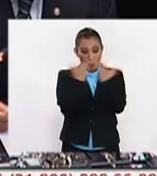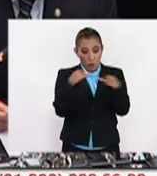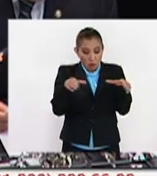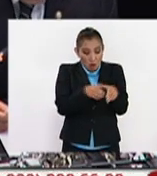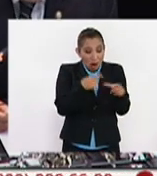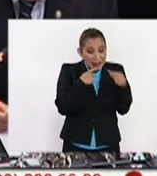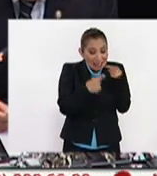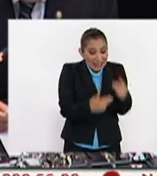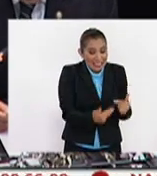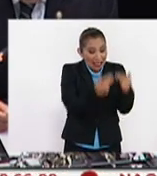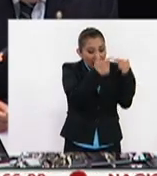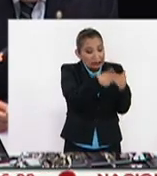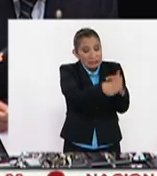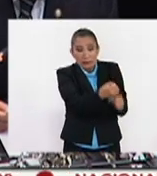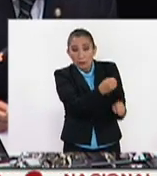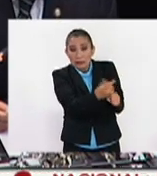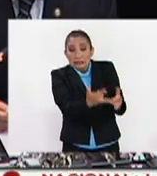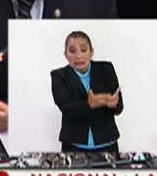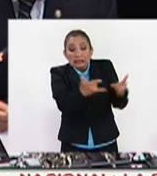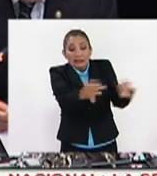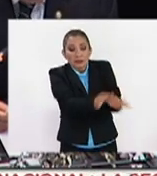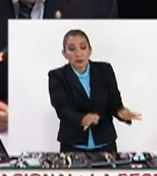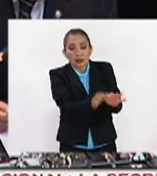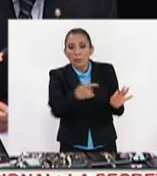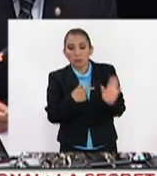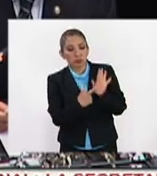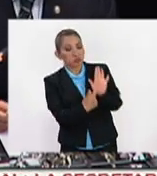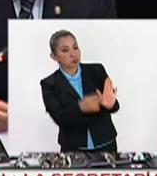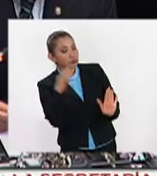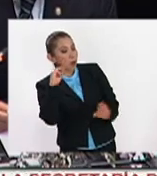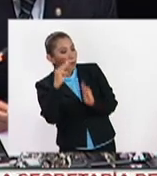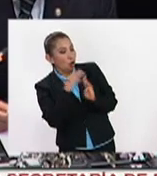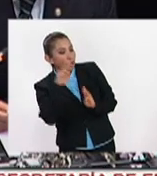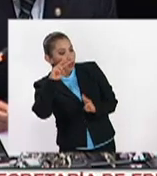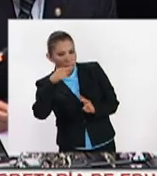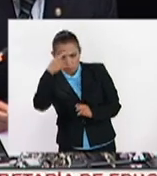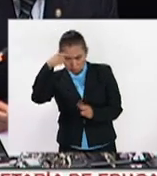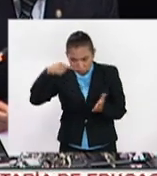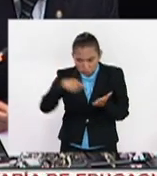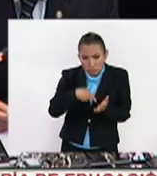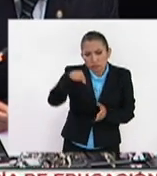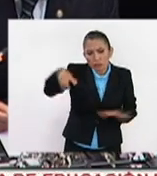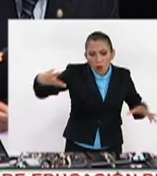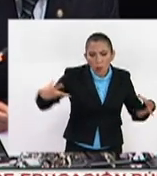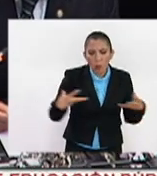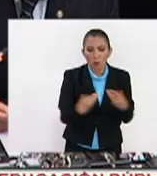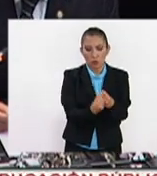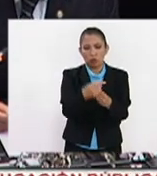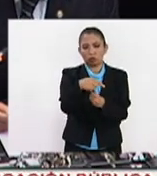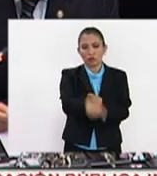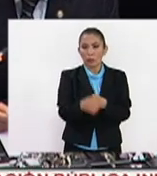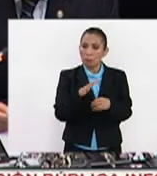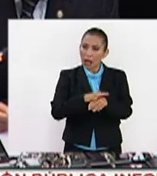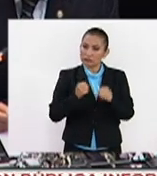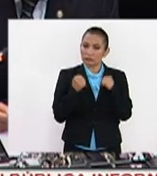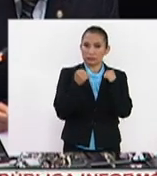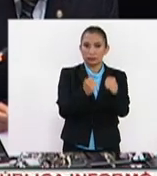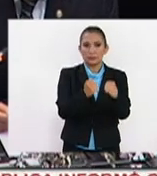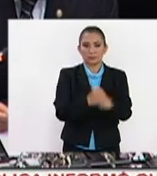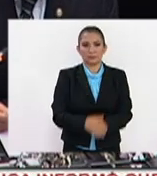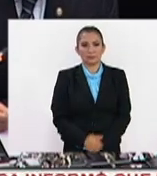son la oportunidad histórica de demostrarle al mundo nuestra convicción de que juntos somos más